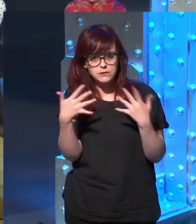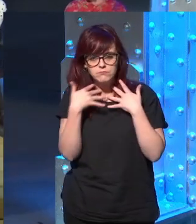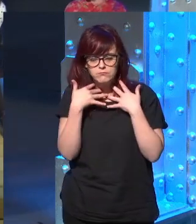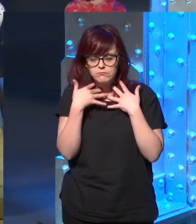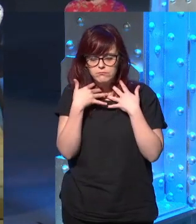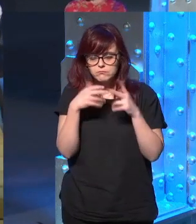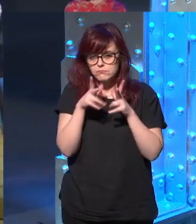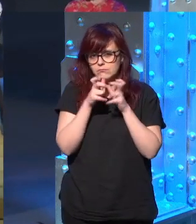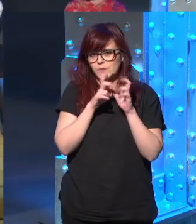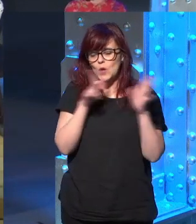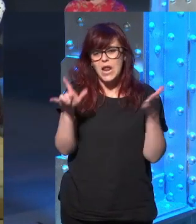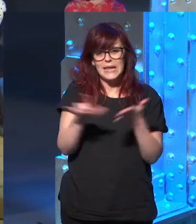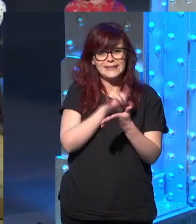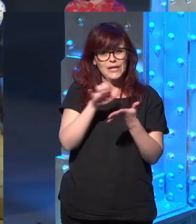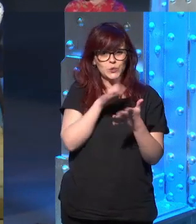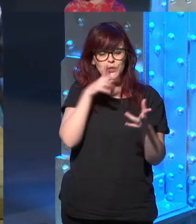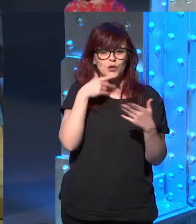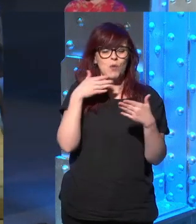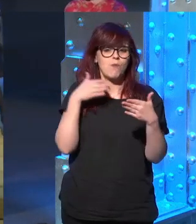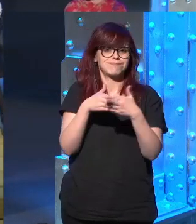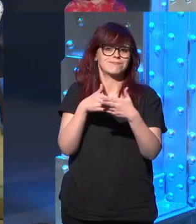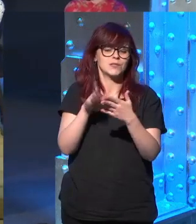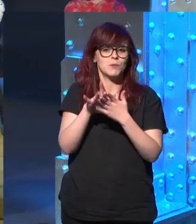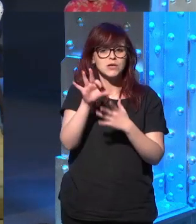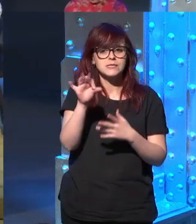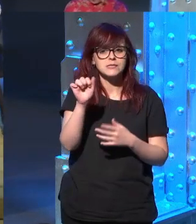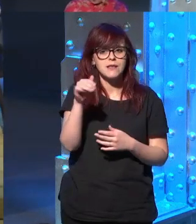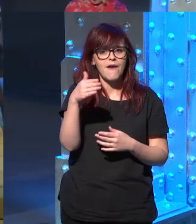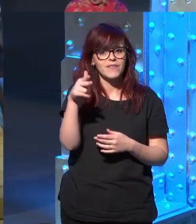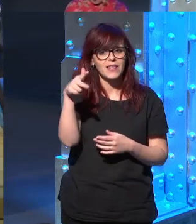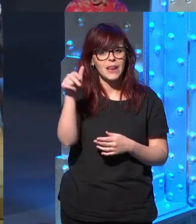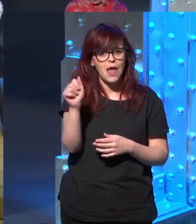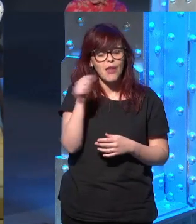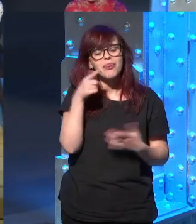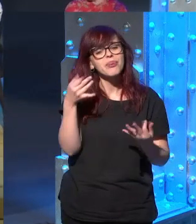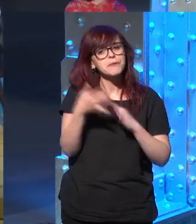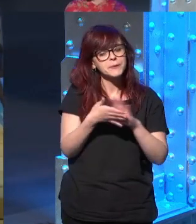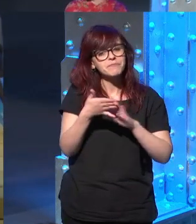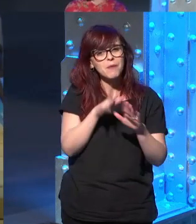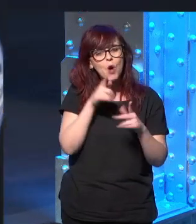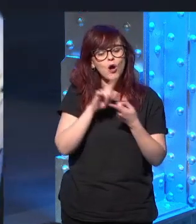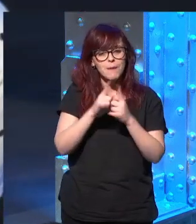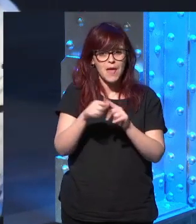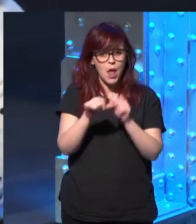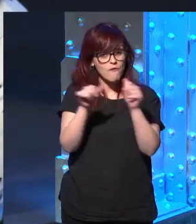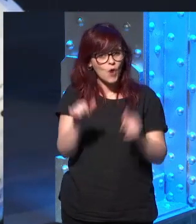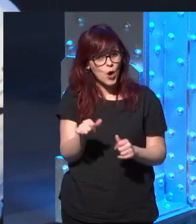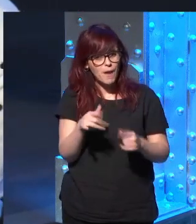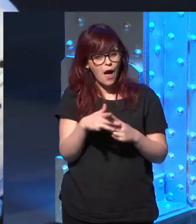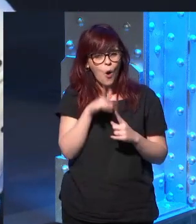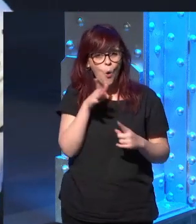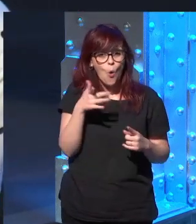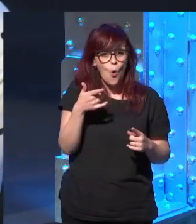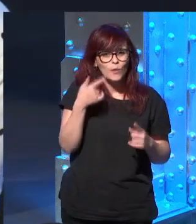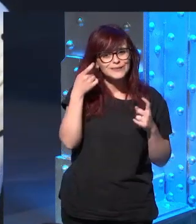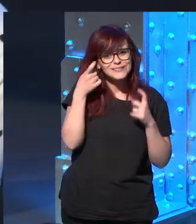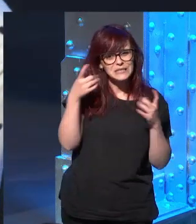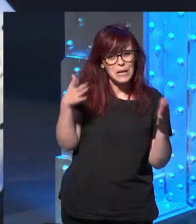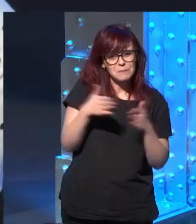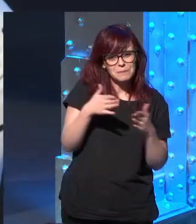blindada a la literatura. Entonces, es lo que dice Sabina, ¿no? Tenemos que encontrar la píldora o cambiar la puerta, que sea más flexible